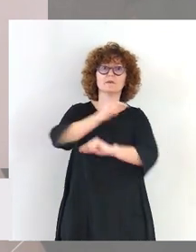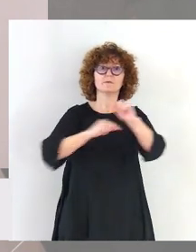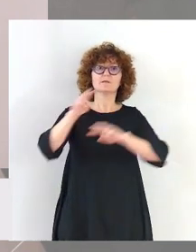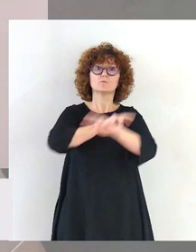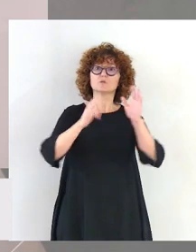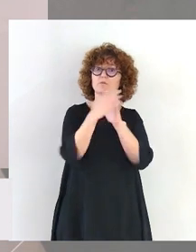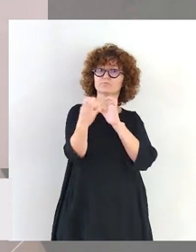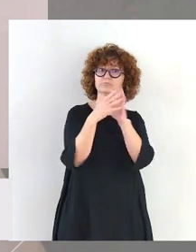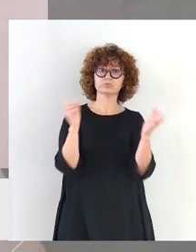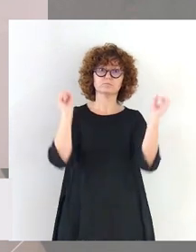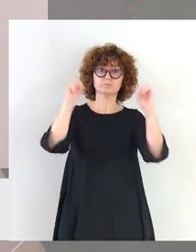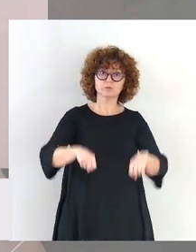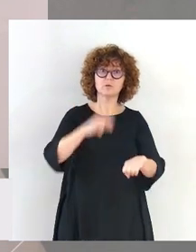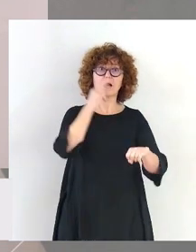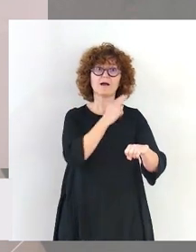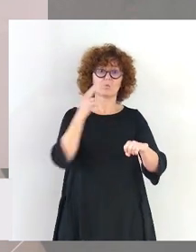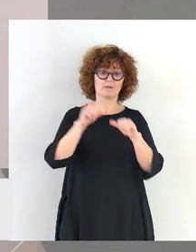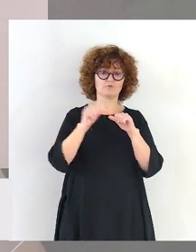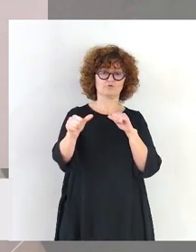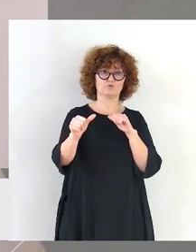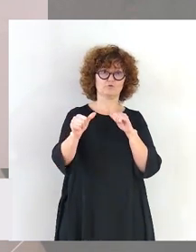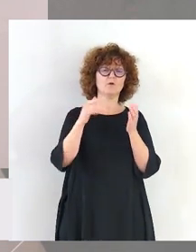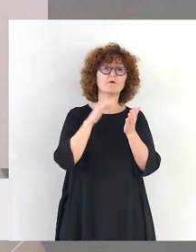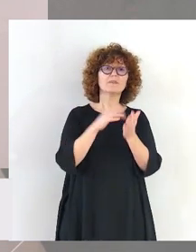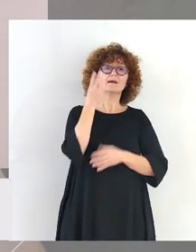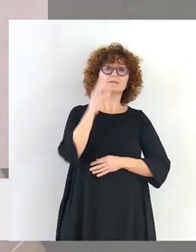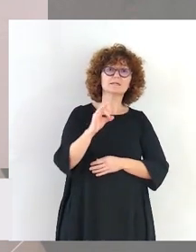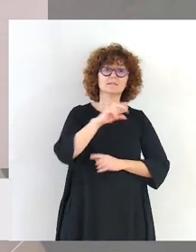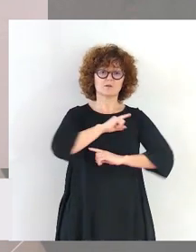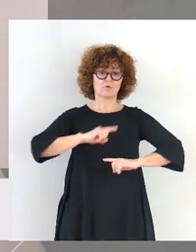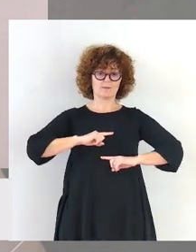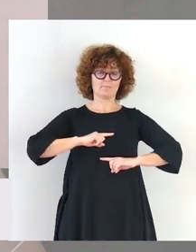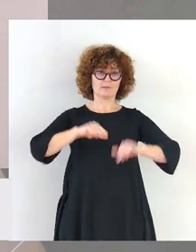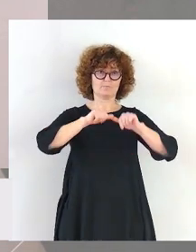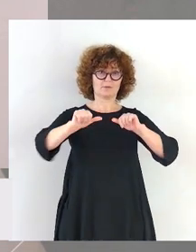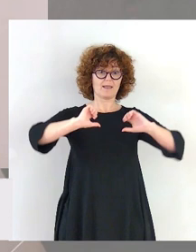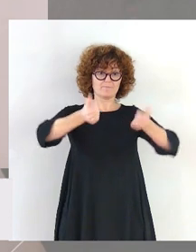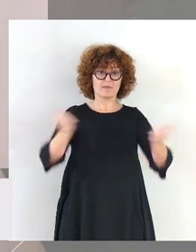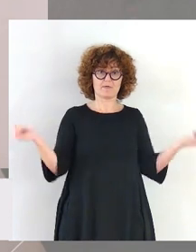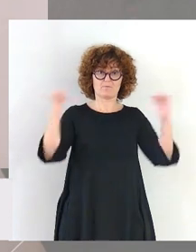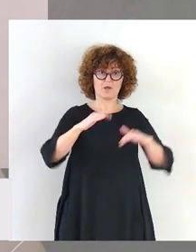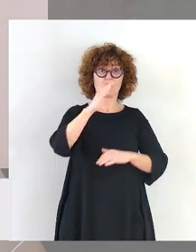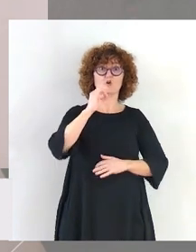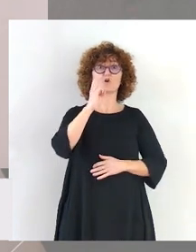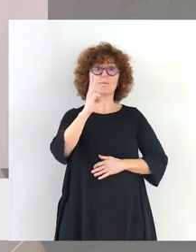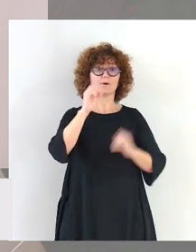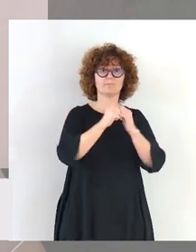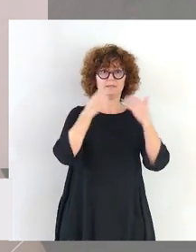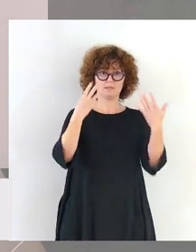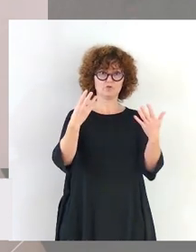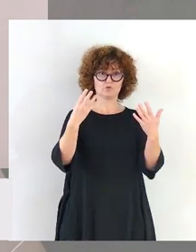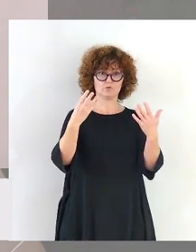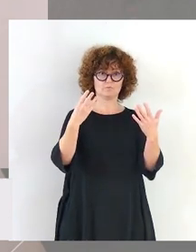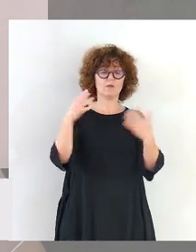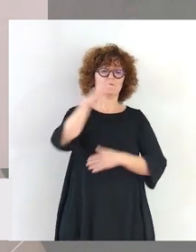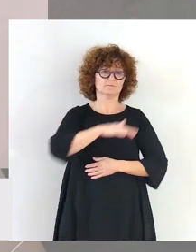de acuerdos y compromisos a partir del próximo 30 de noviembre cuando comience la cop28 que se celebrará eh